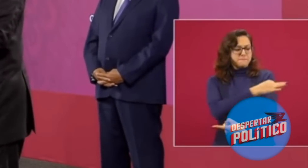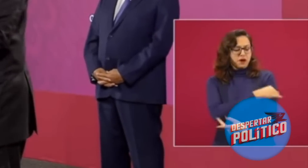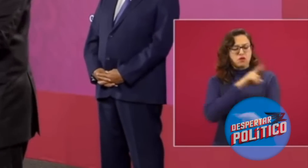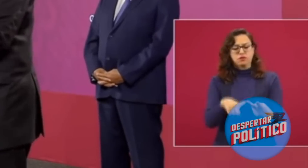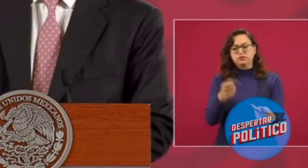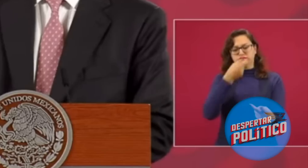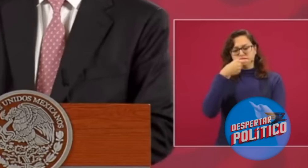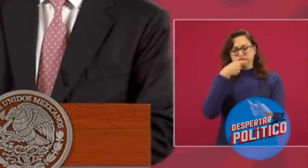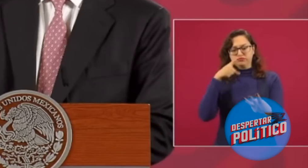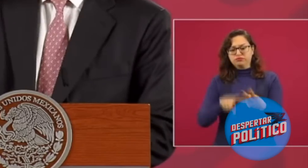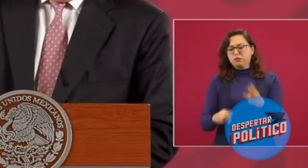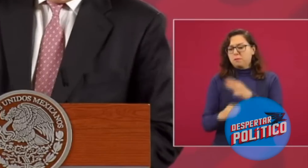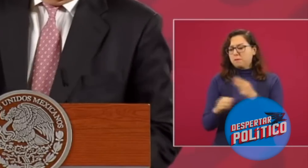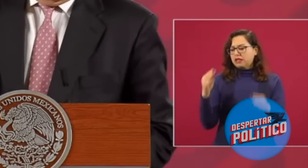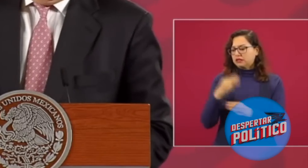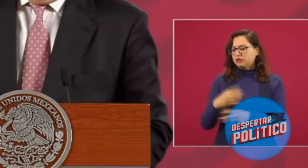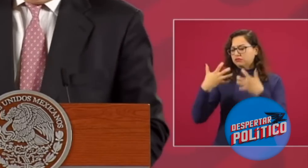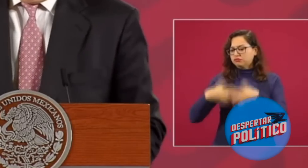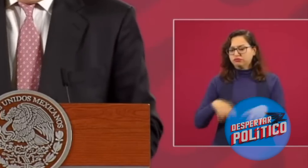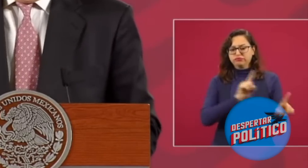COVID-19. Acceso universal.